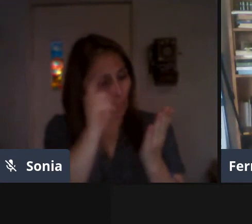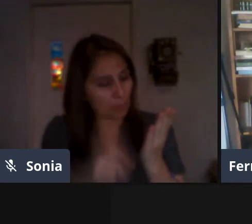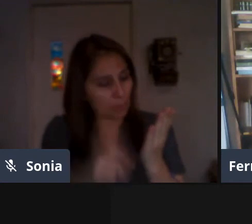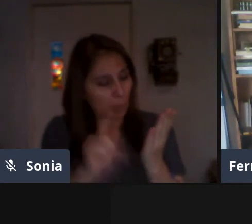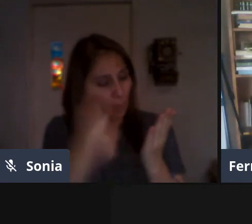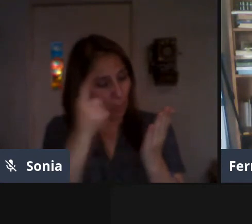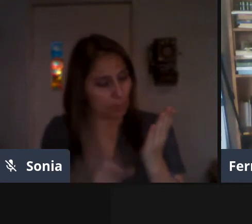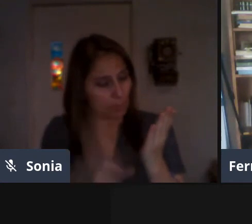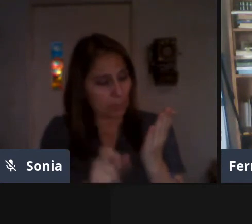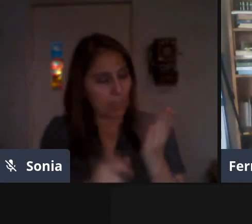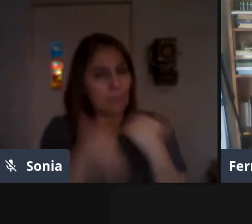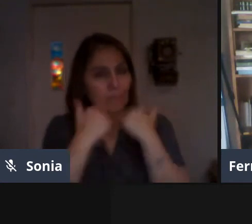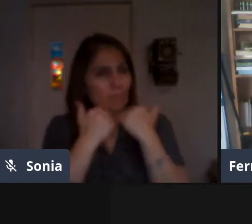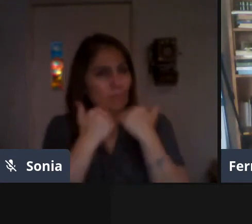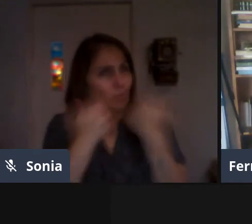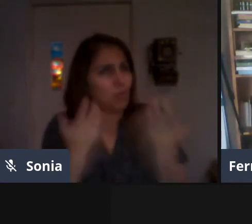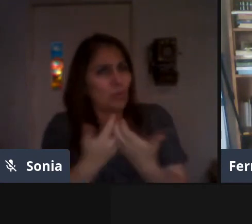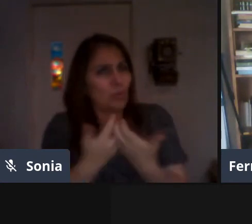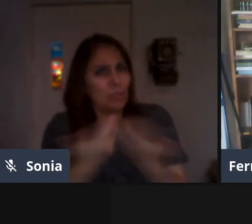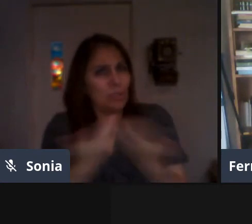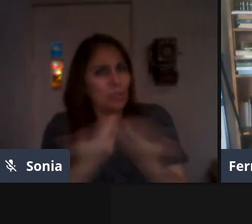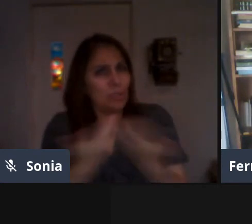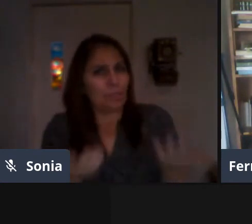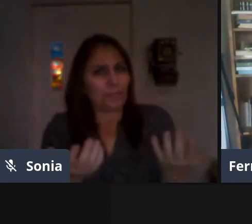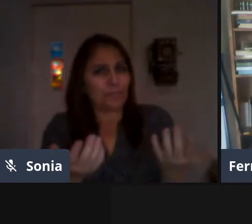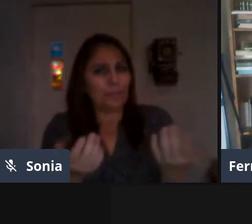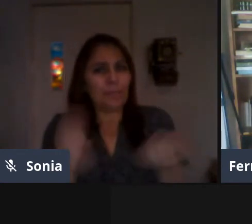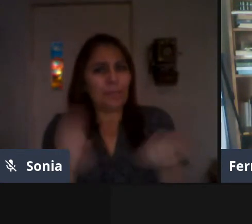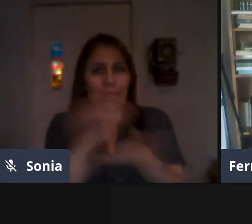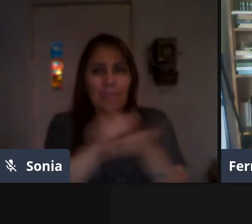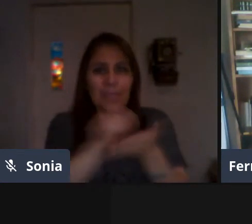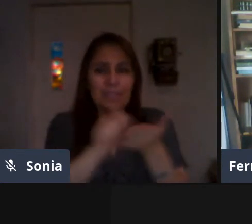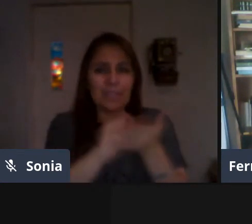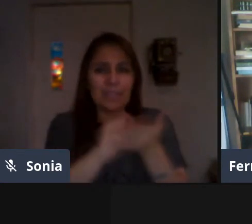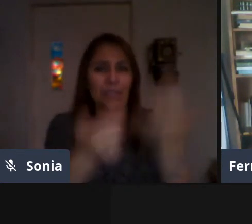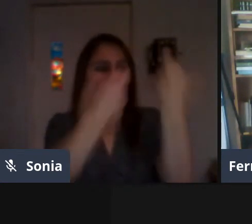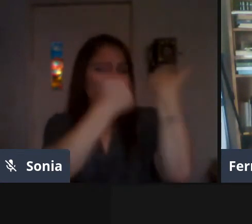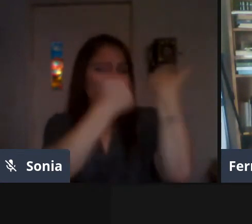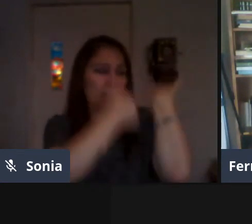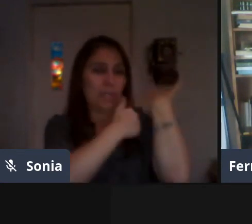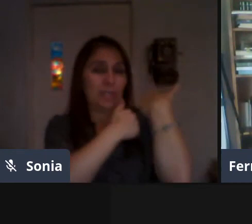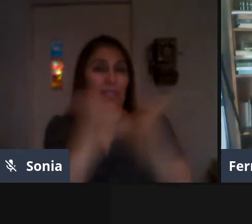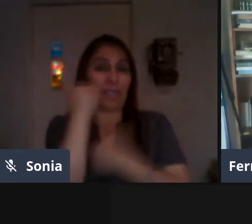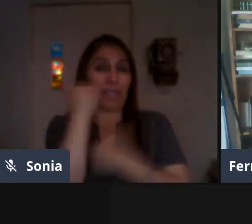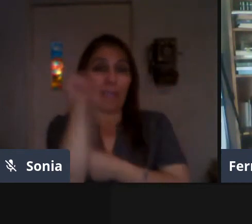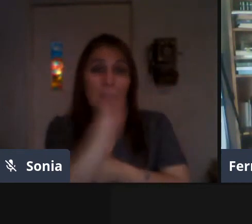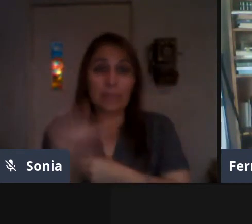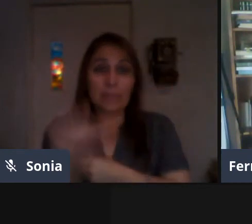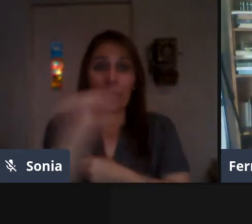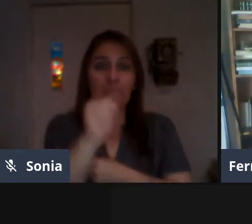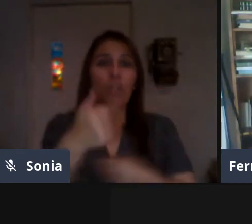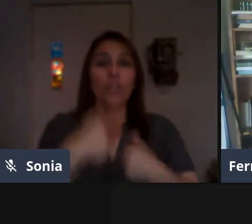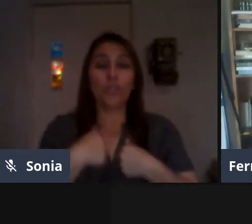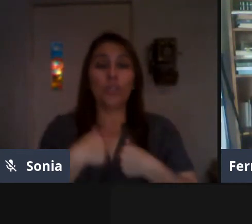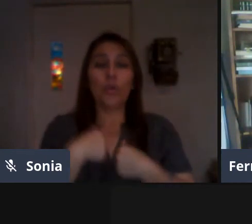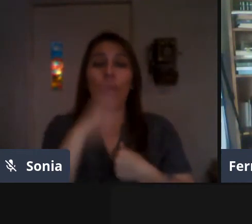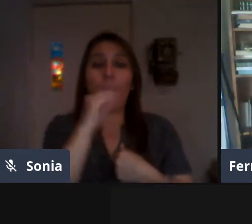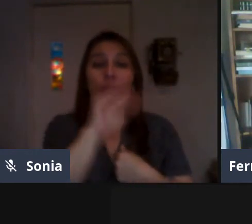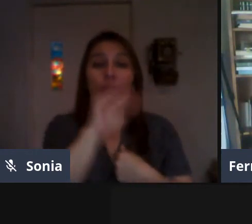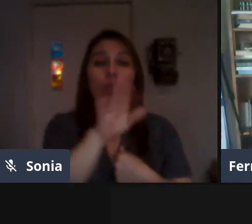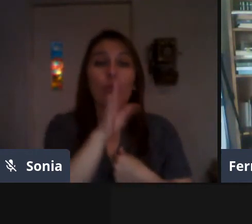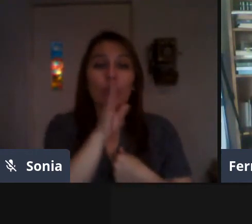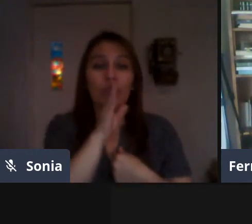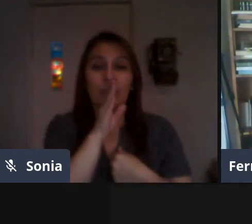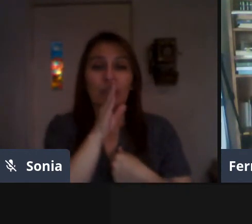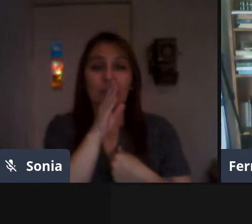eso es el escritor cargarse las voces femeninas entonces yo hablo como el abuelo en ese